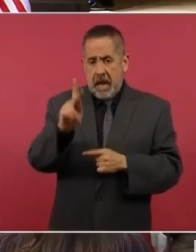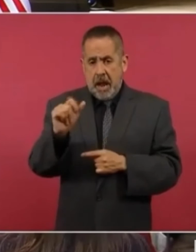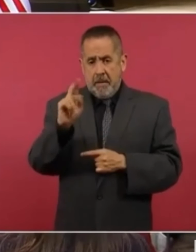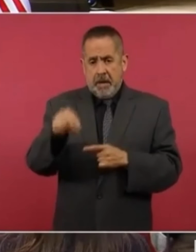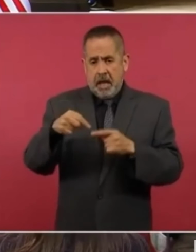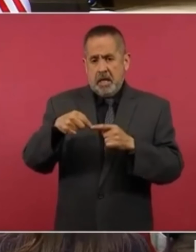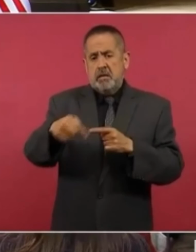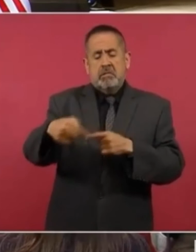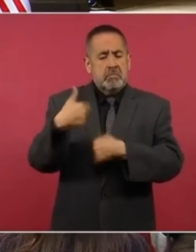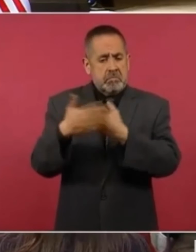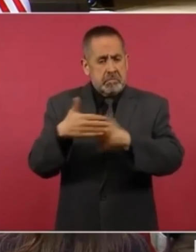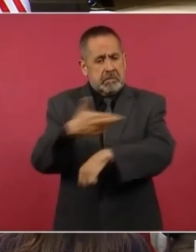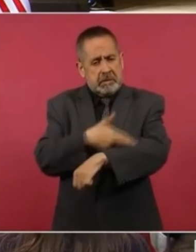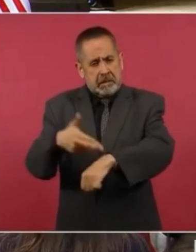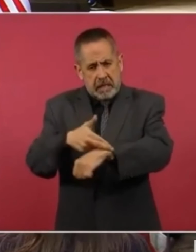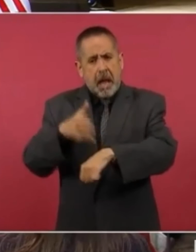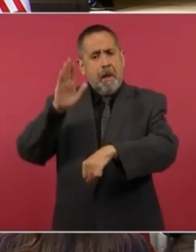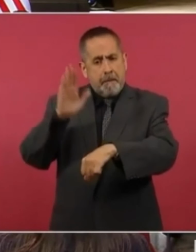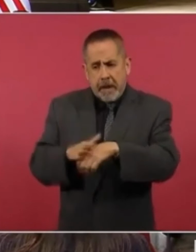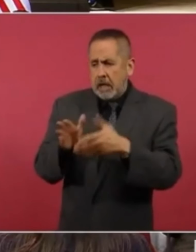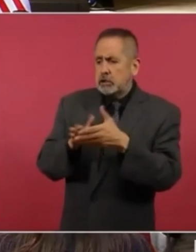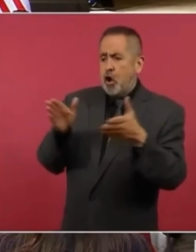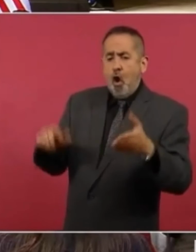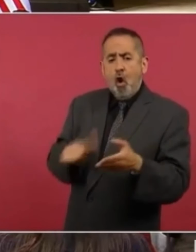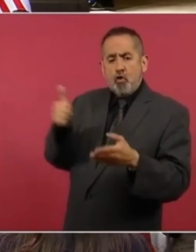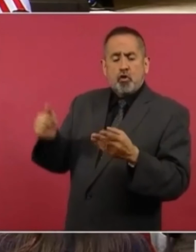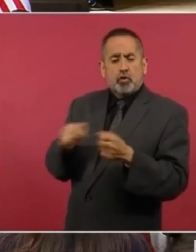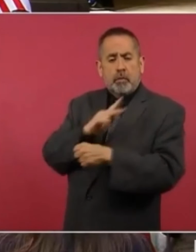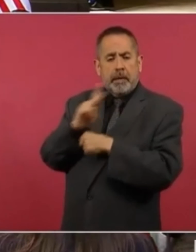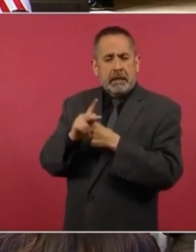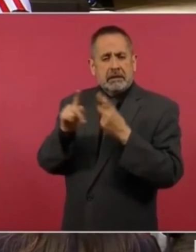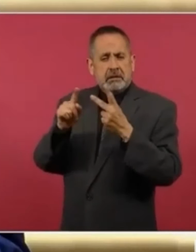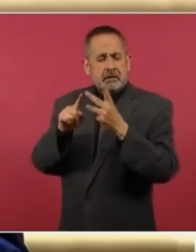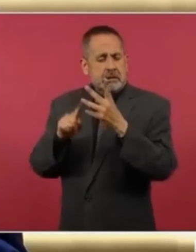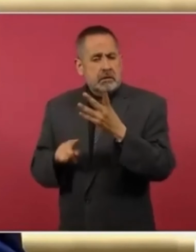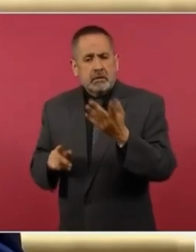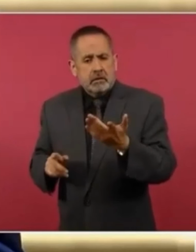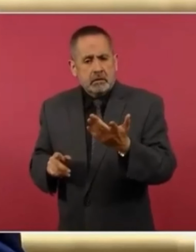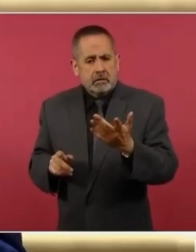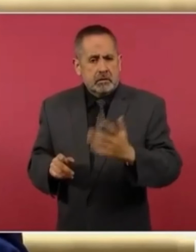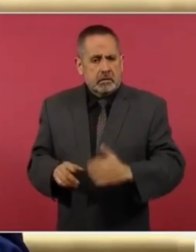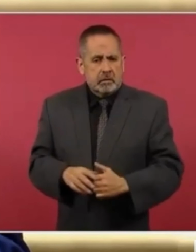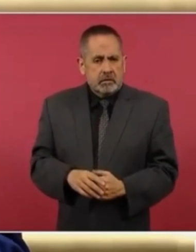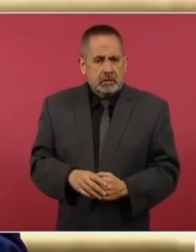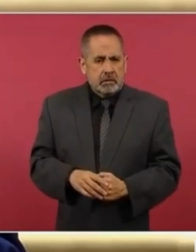va a extender, se va a ampliar